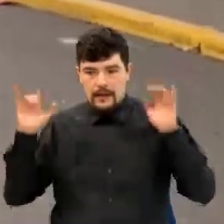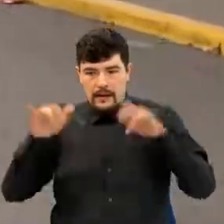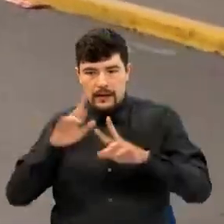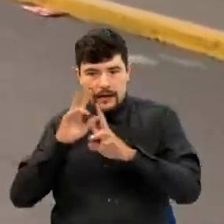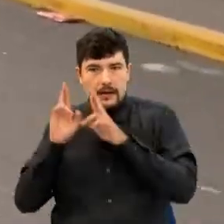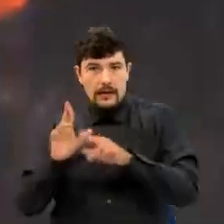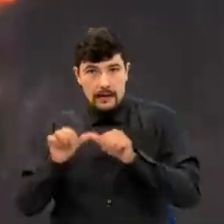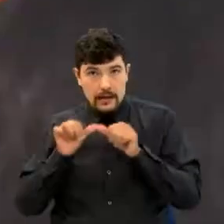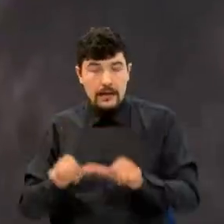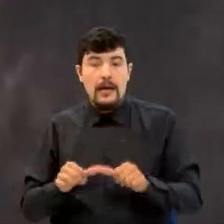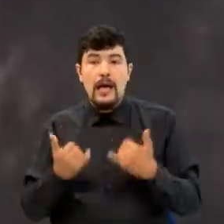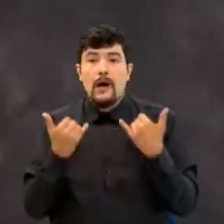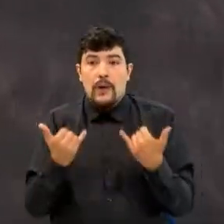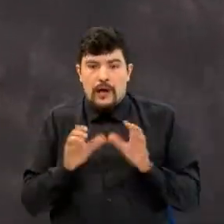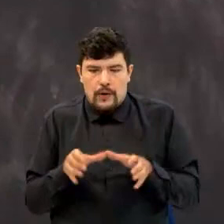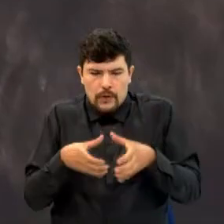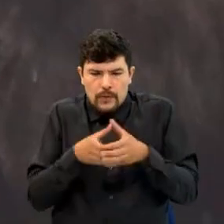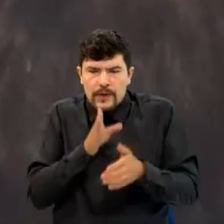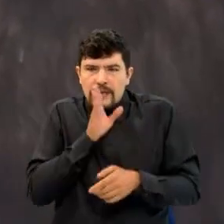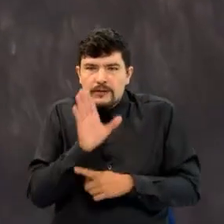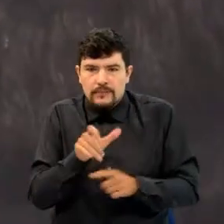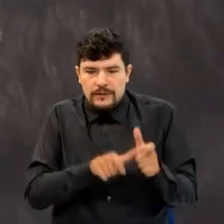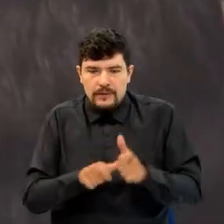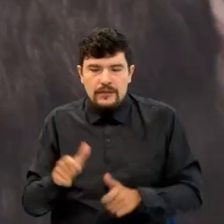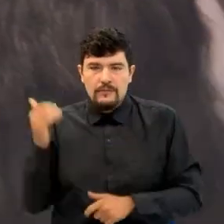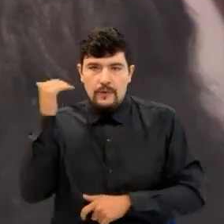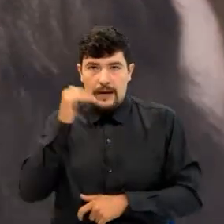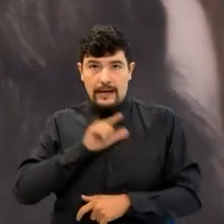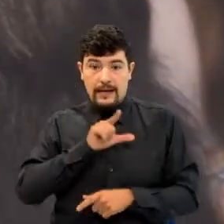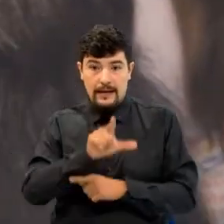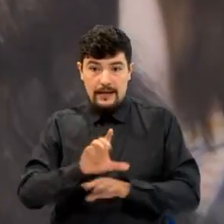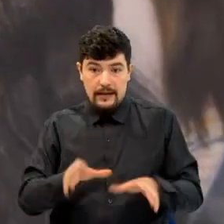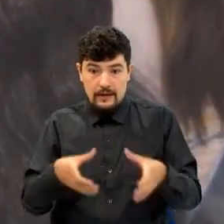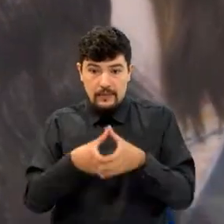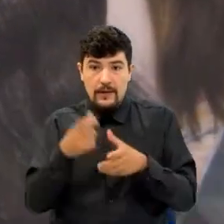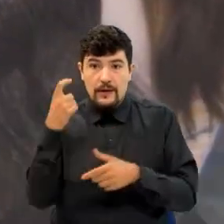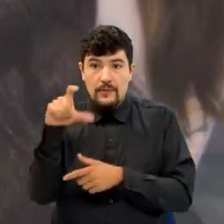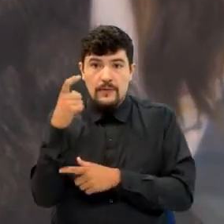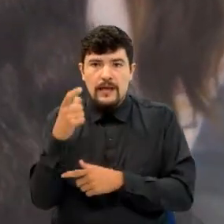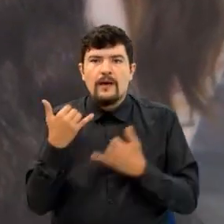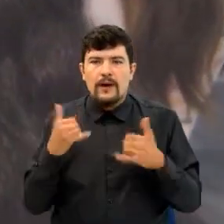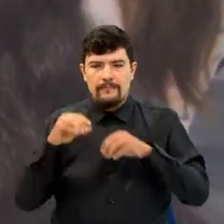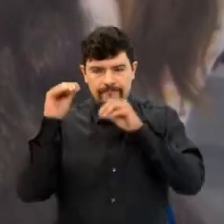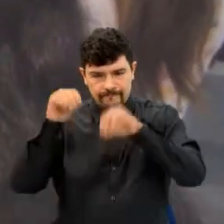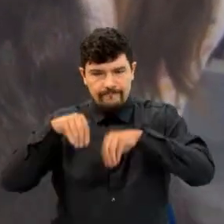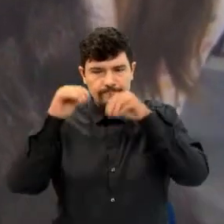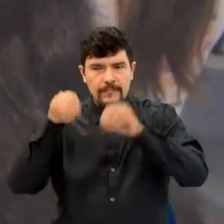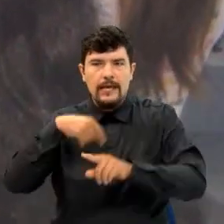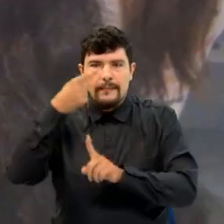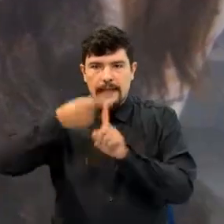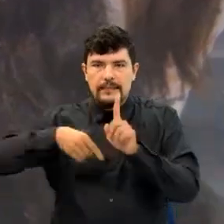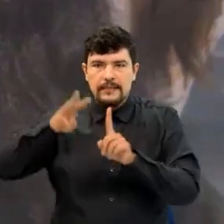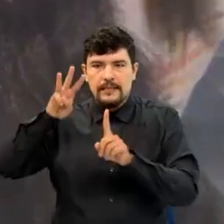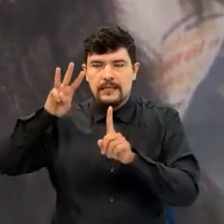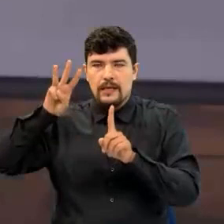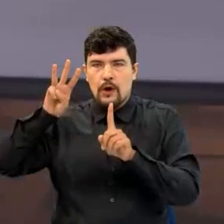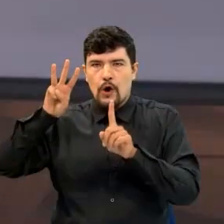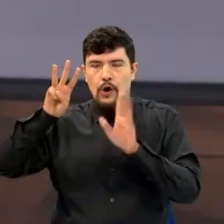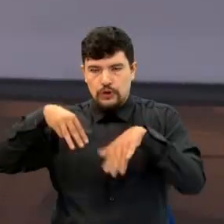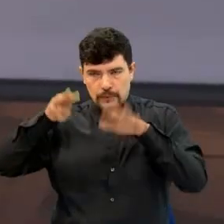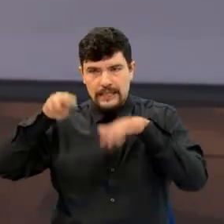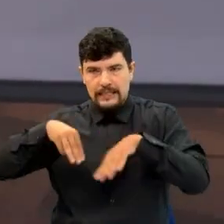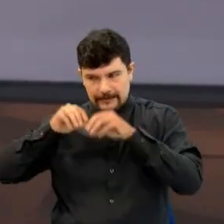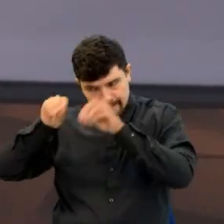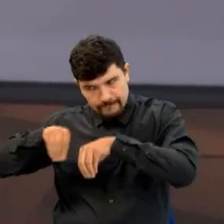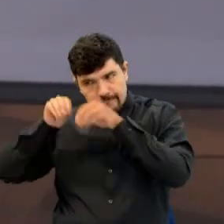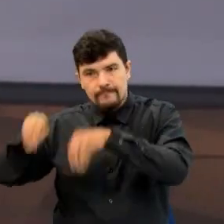de permanencia, un grupo de mujeres líderes en Cúcuta se han capacitado durante 8 meses. Y es un